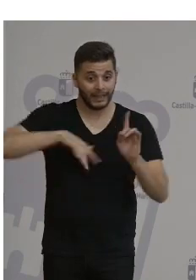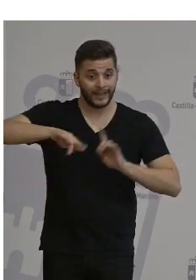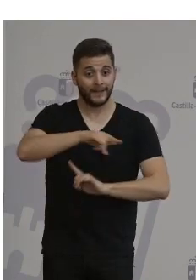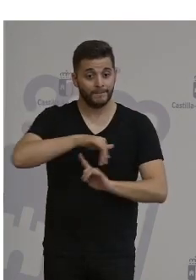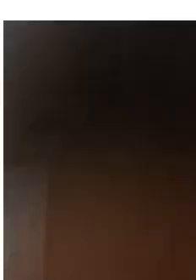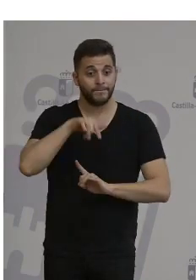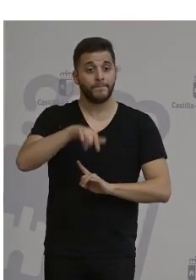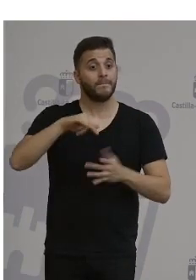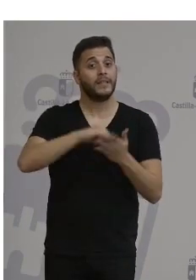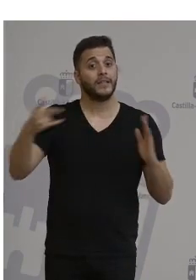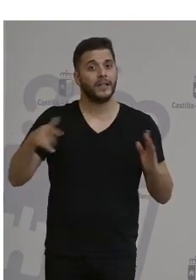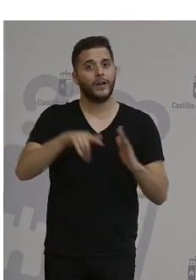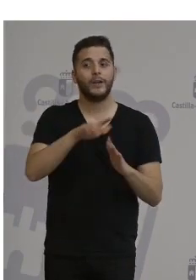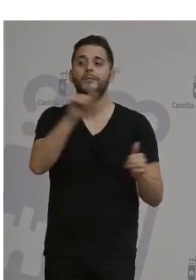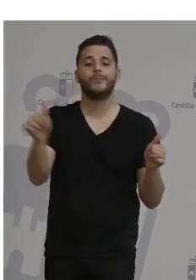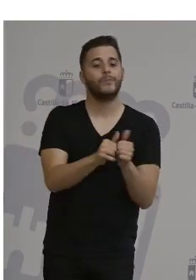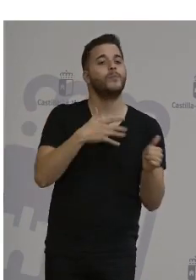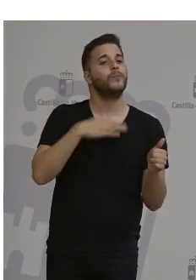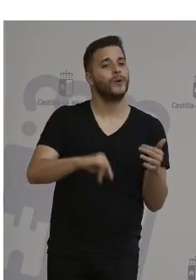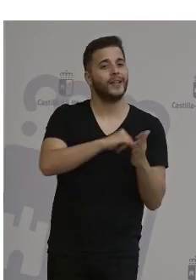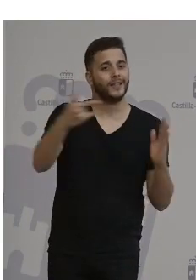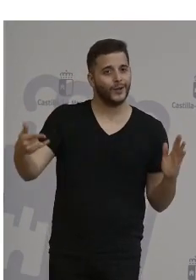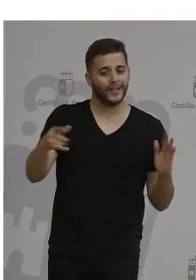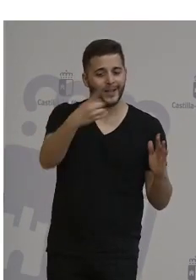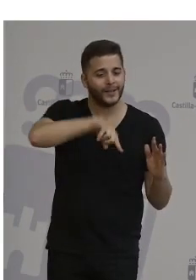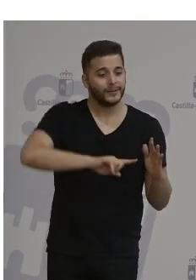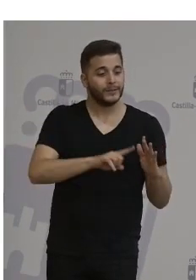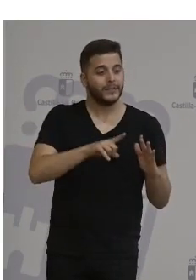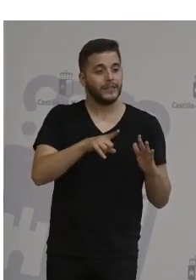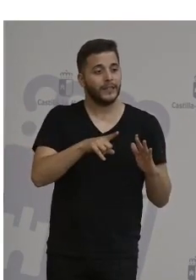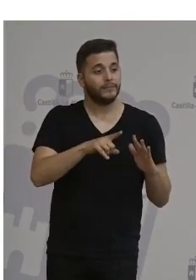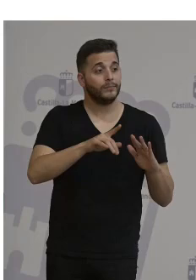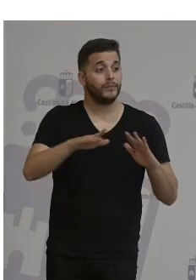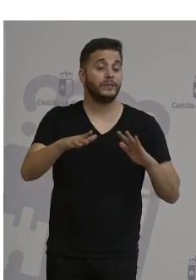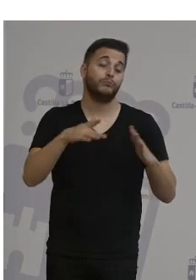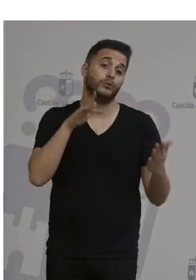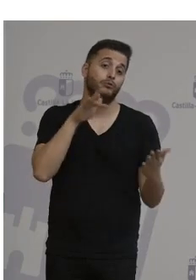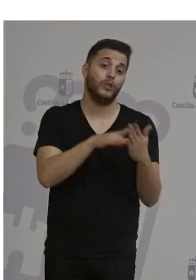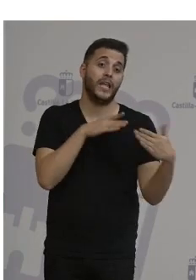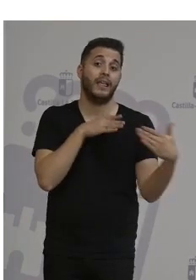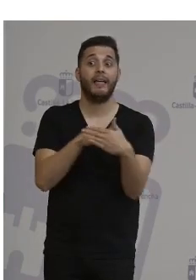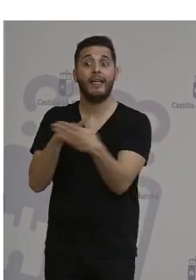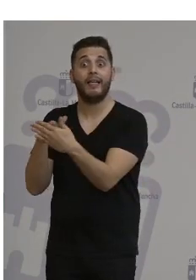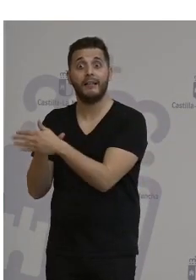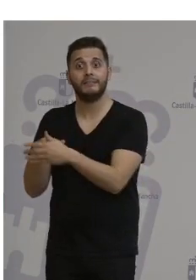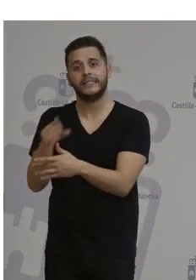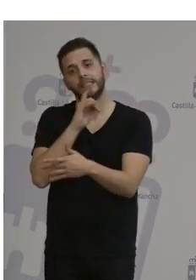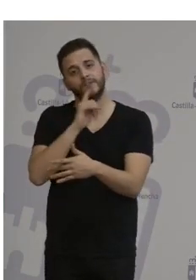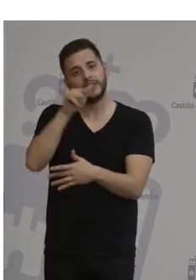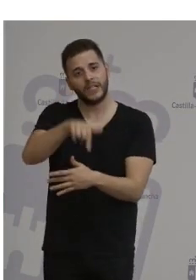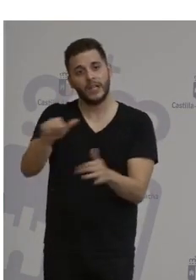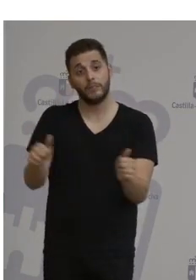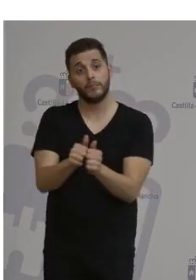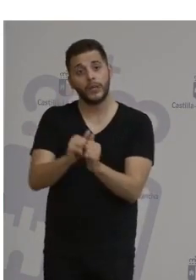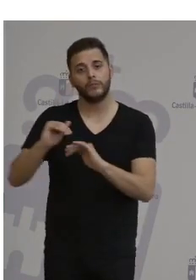la que me permite poder acompañaros y poder remover esos obstáculos que me hacían muy difícil que pudiera acompañaros en este